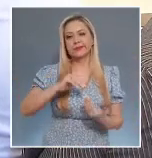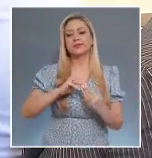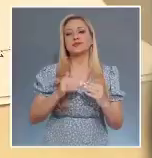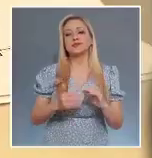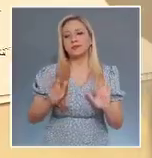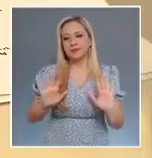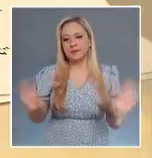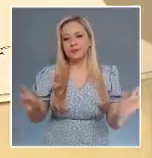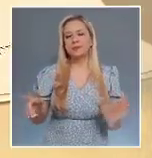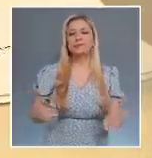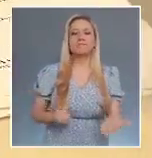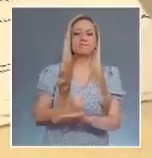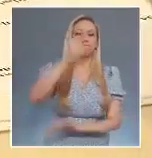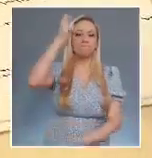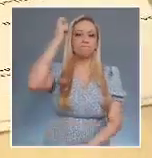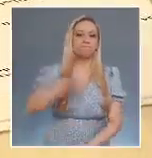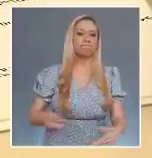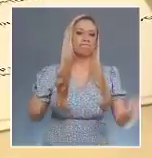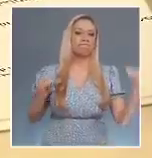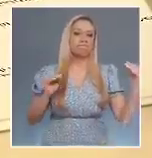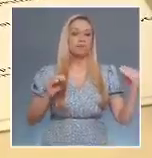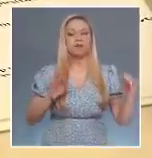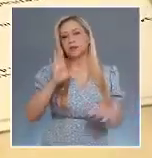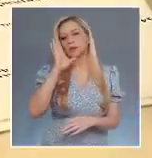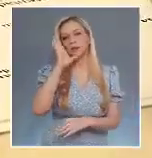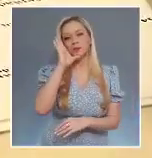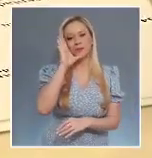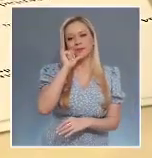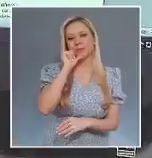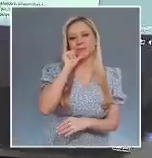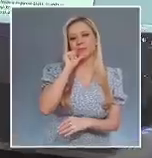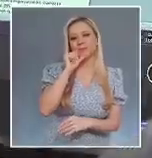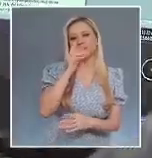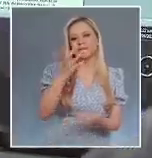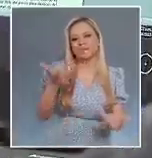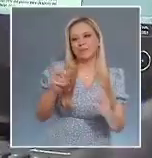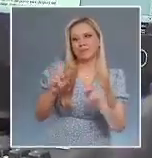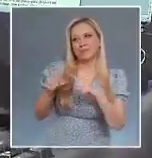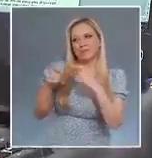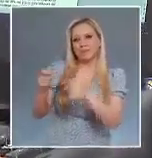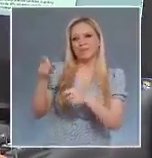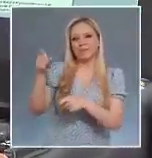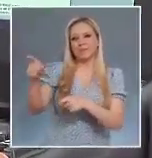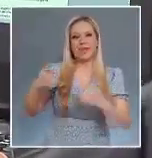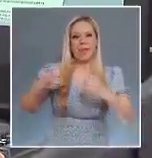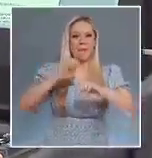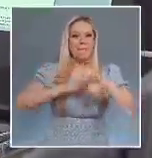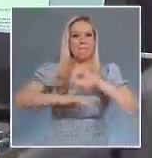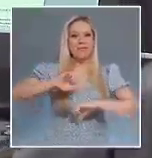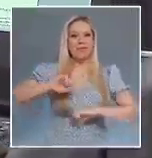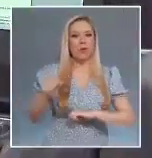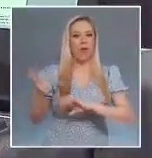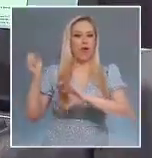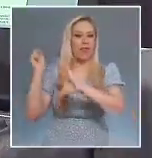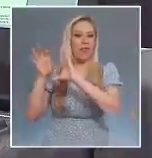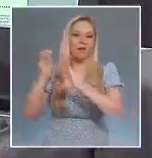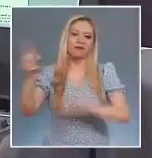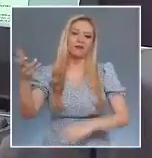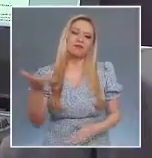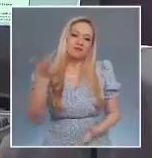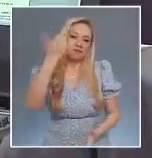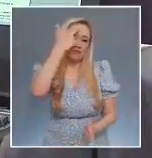recurrida y negó la protección a la sociedad de inversión poder informativo José Luis Guerra